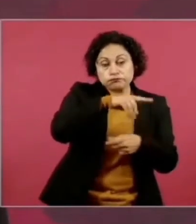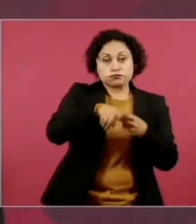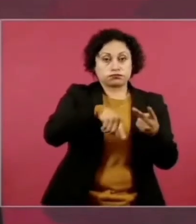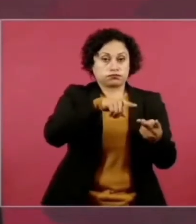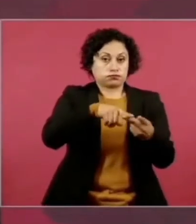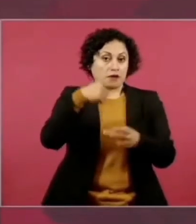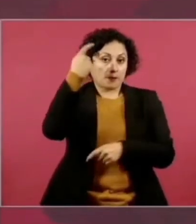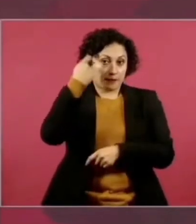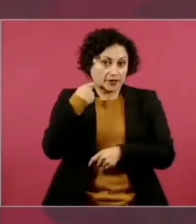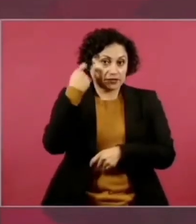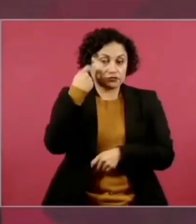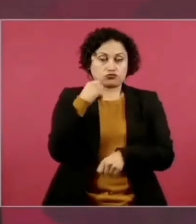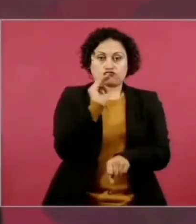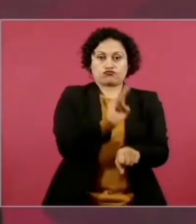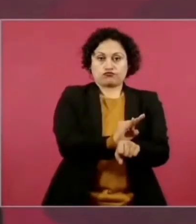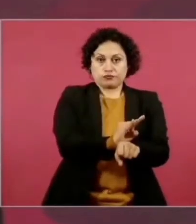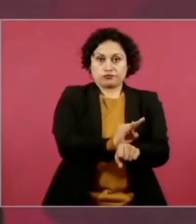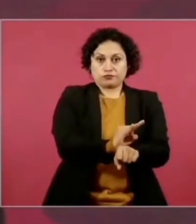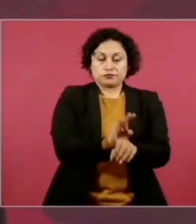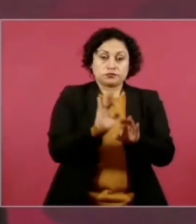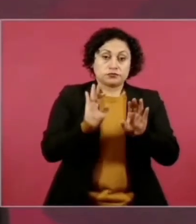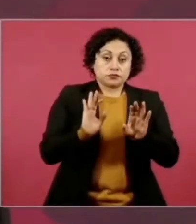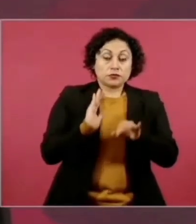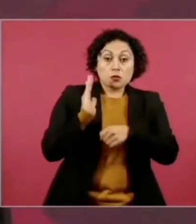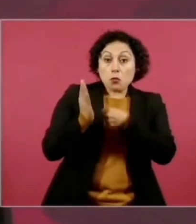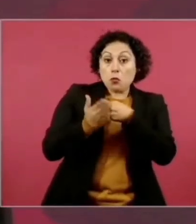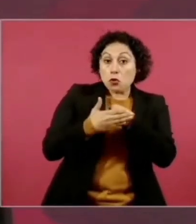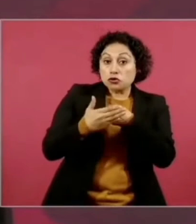El próximo gobierno va a tener que hacerlo.